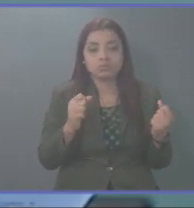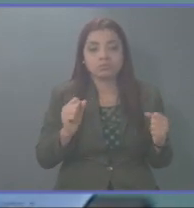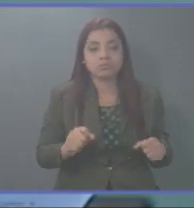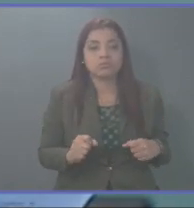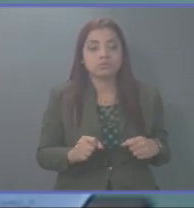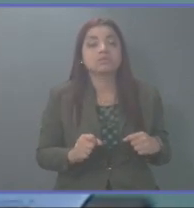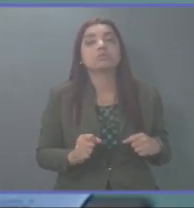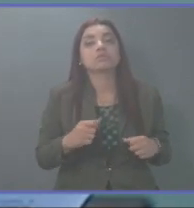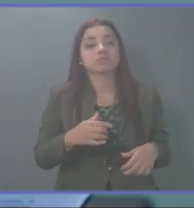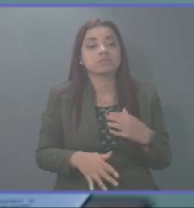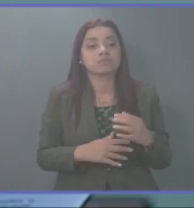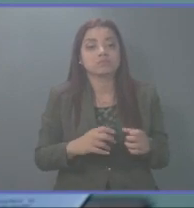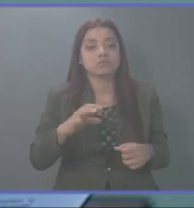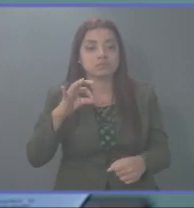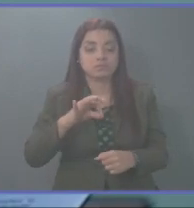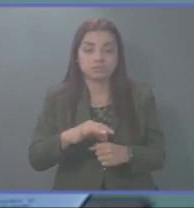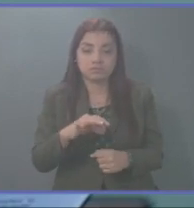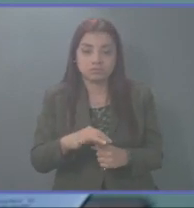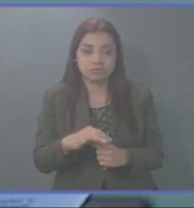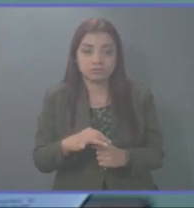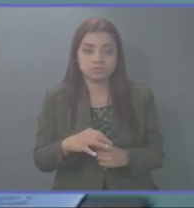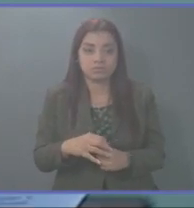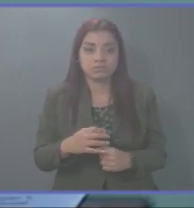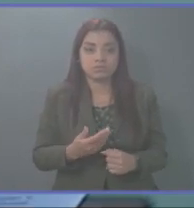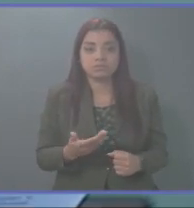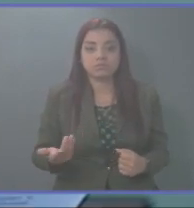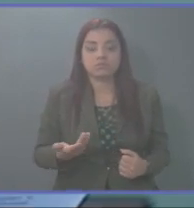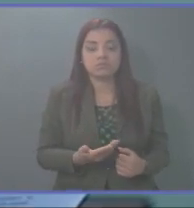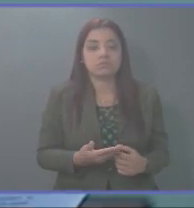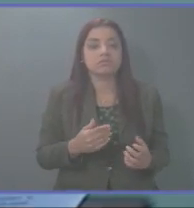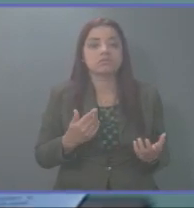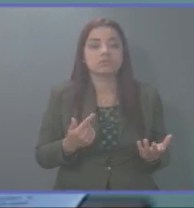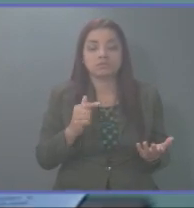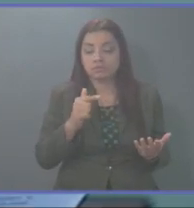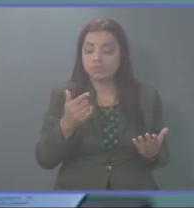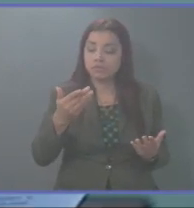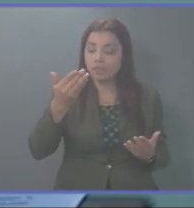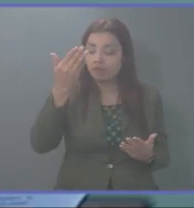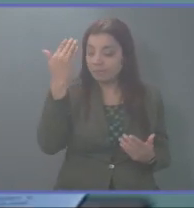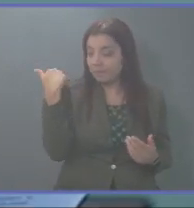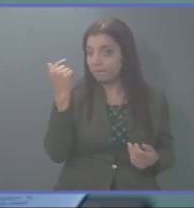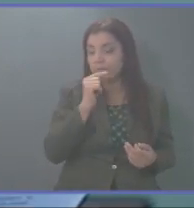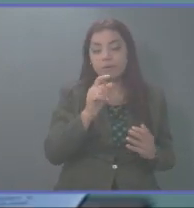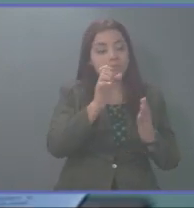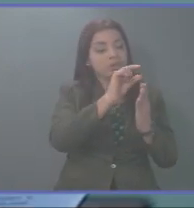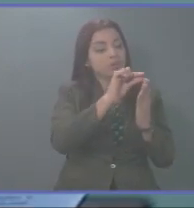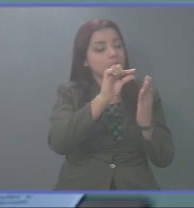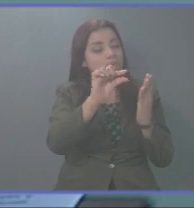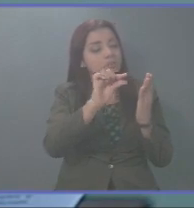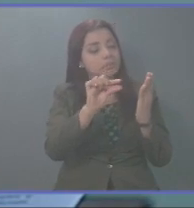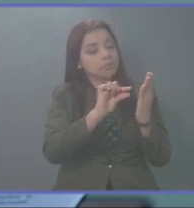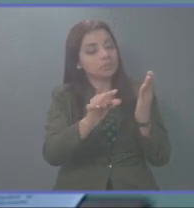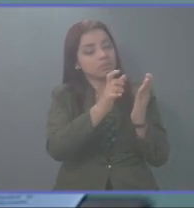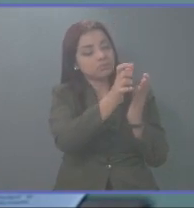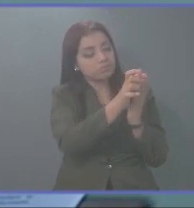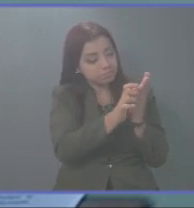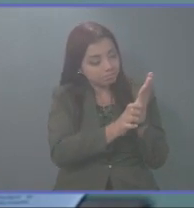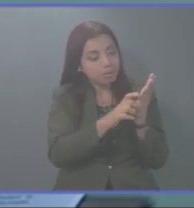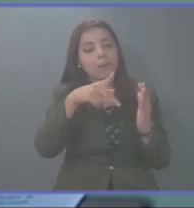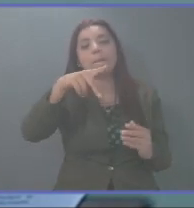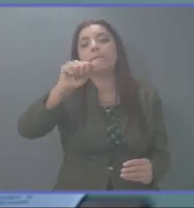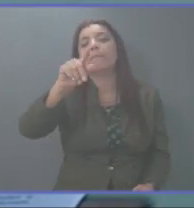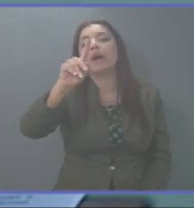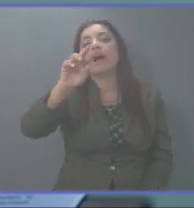registro electoral, el padrón electoral de residentes en el exterior, que en adelante se denominará padrón electoral. Para ejercer el voto